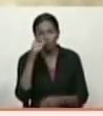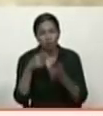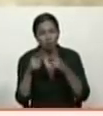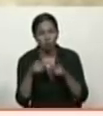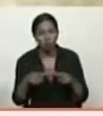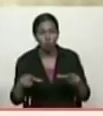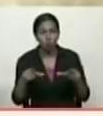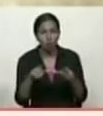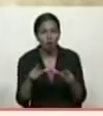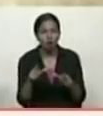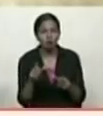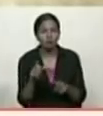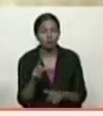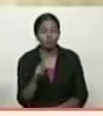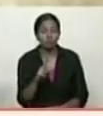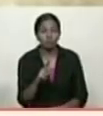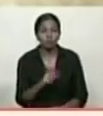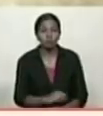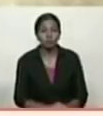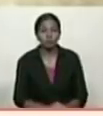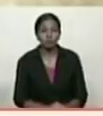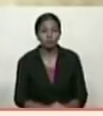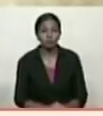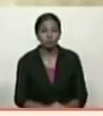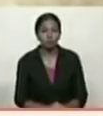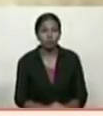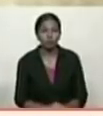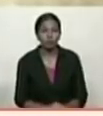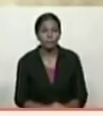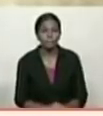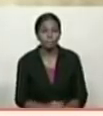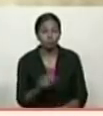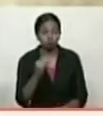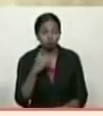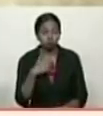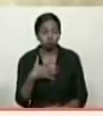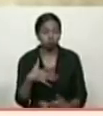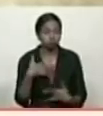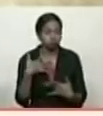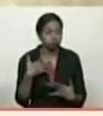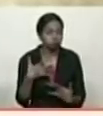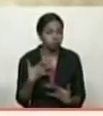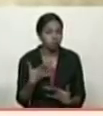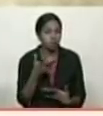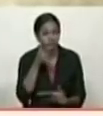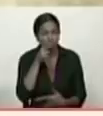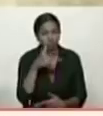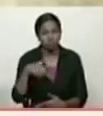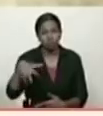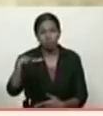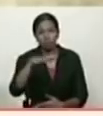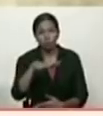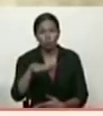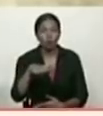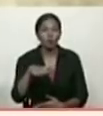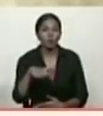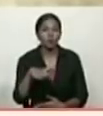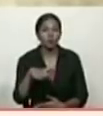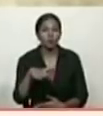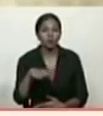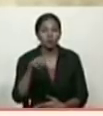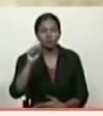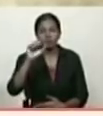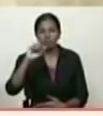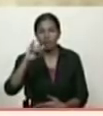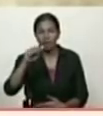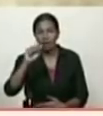en apoyo pues a una causa por la autodeterminación como es la del pueblo saharaui. Ahí